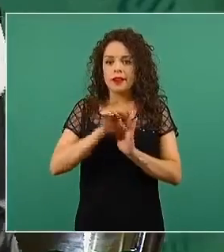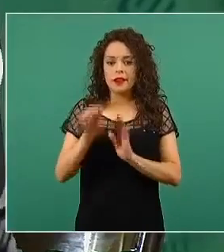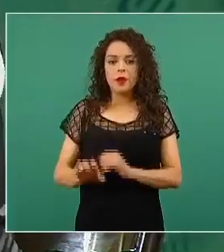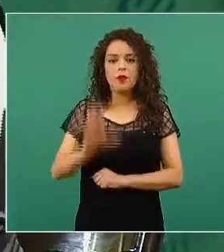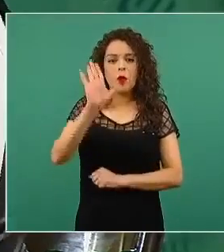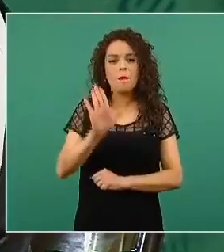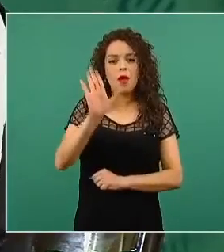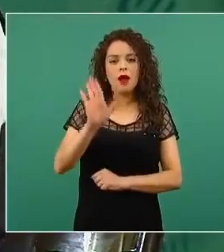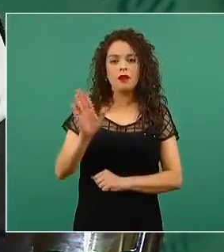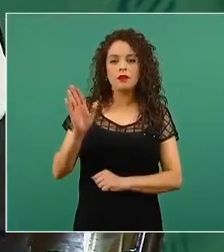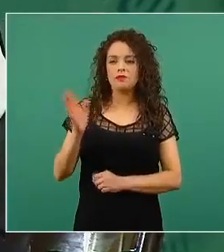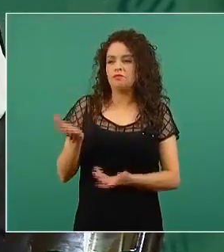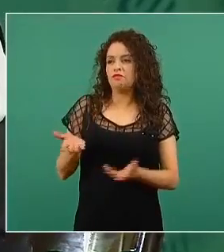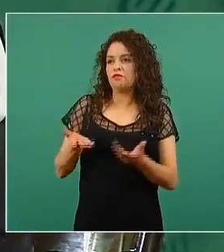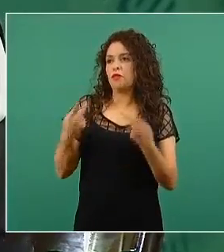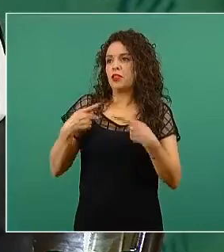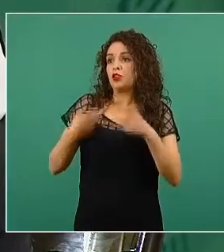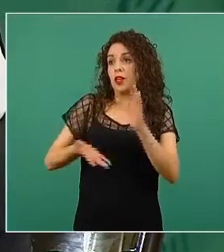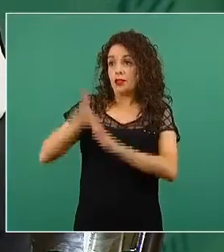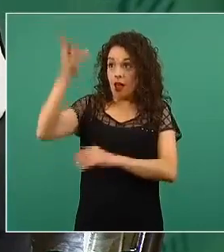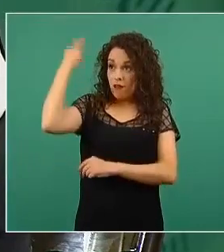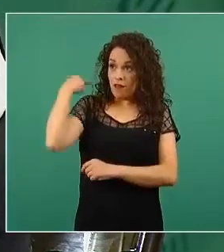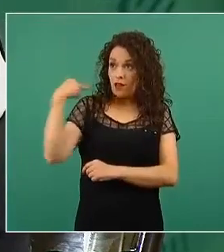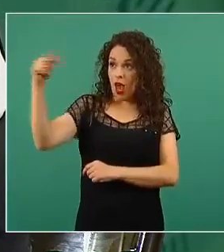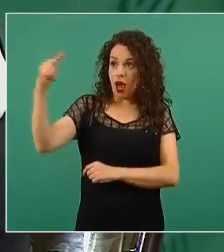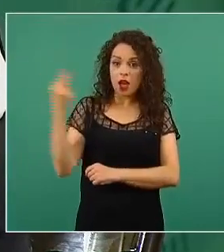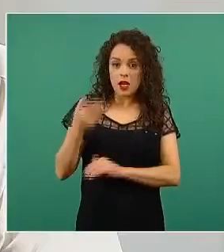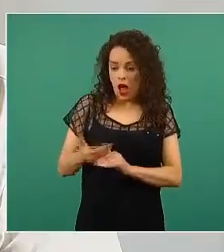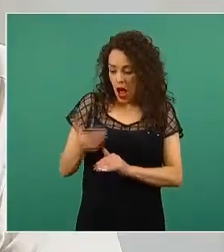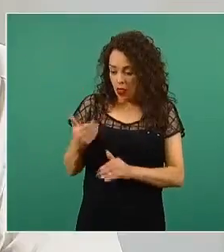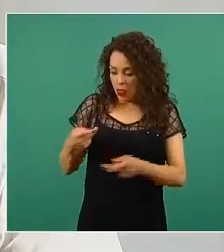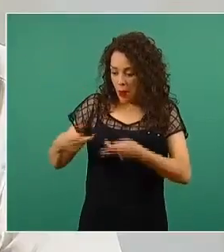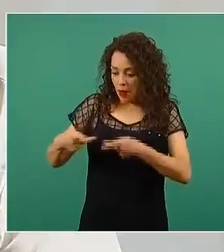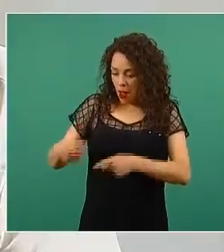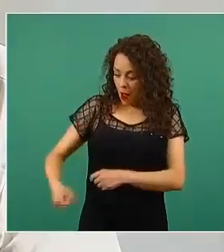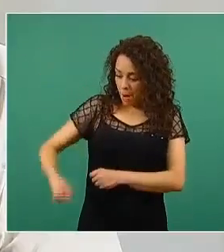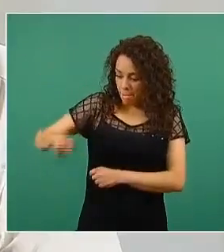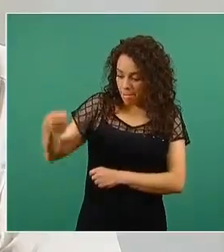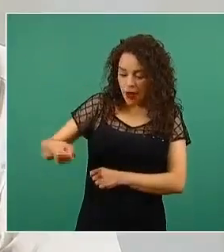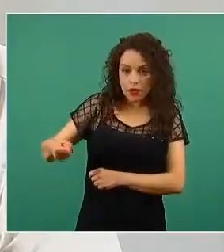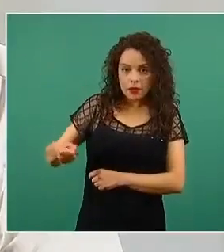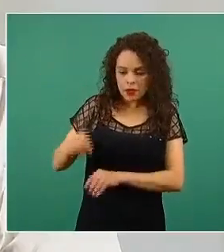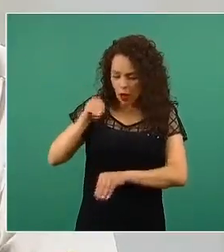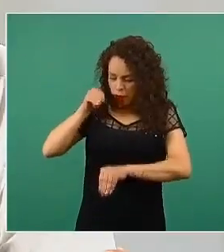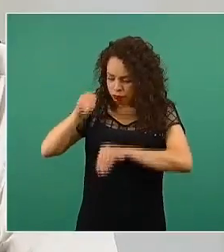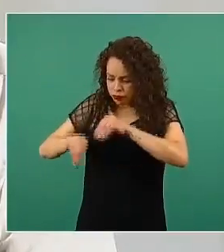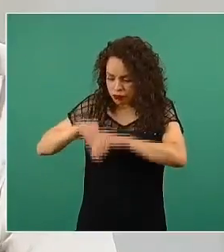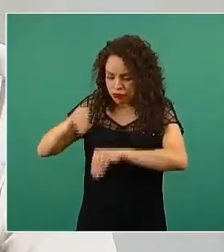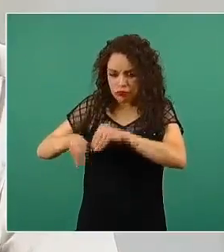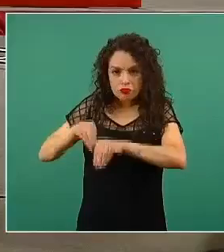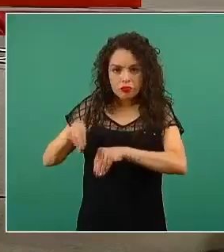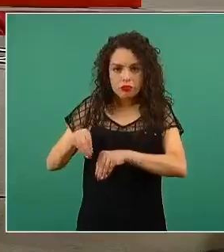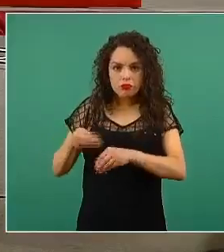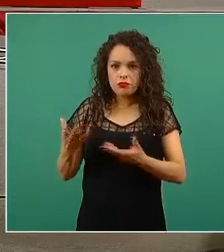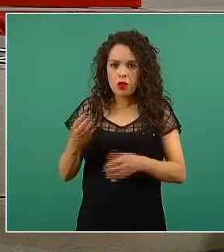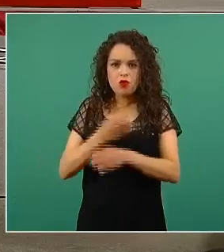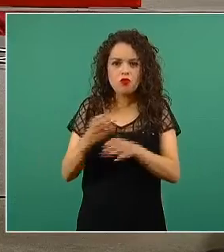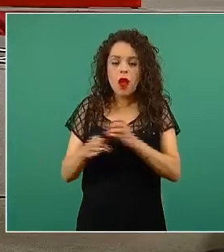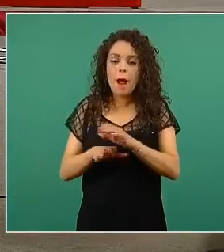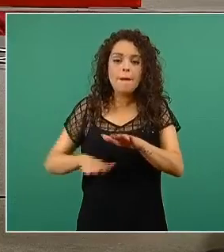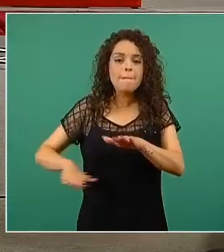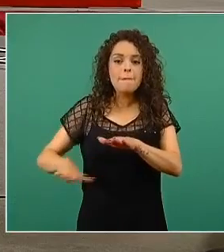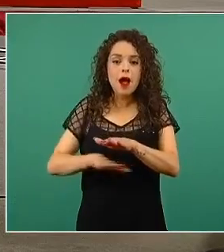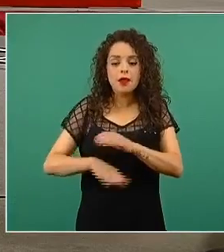maleta preparada y que esa maleta contiene los elementos básicos de atención a